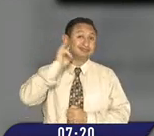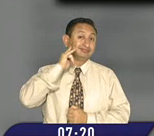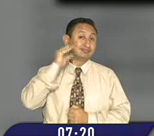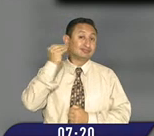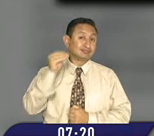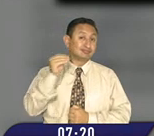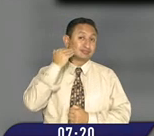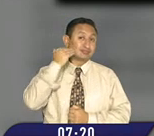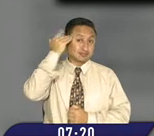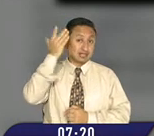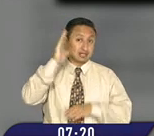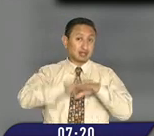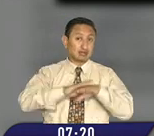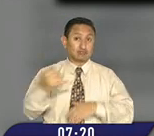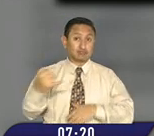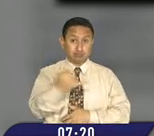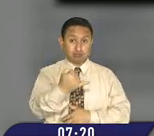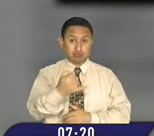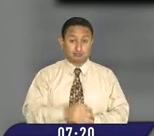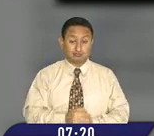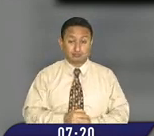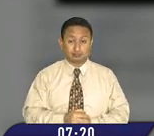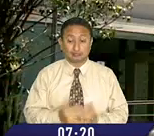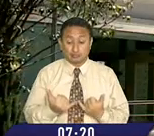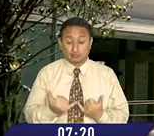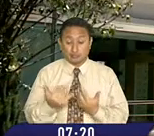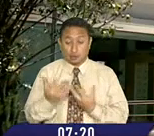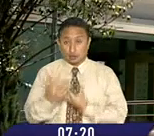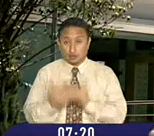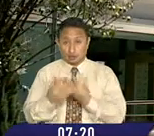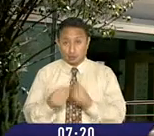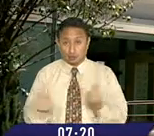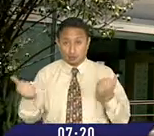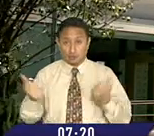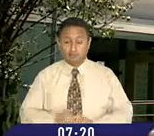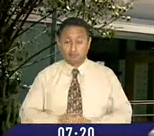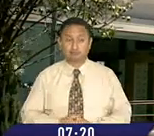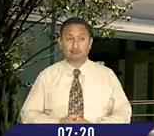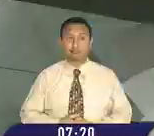de violación, hasta que la presente causa sea resuelta, informó Sofía Vintimilla.